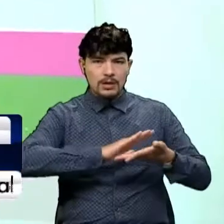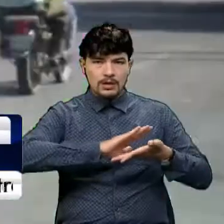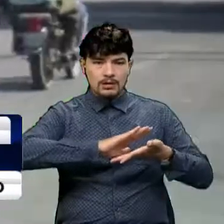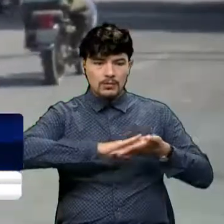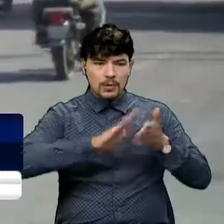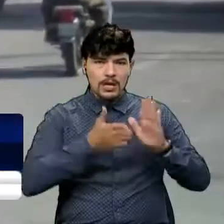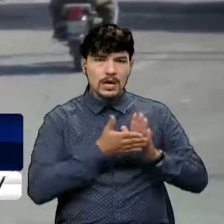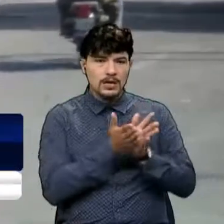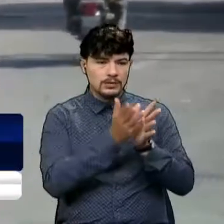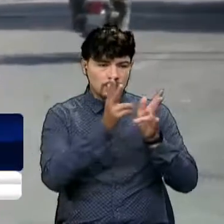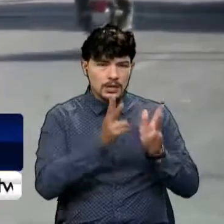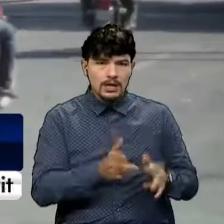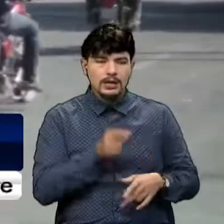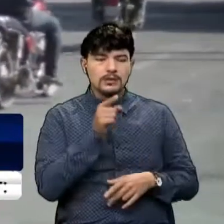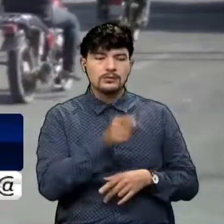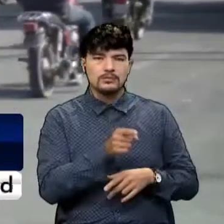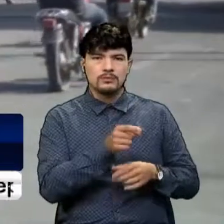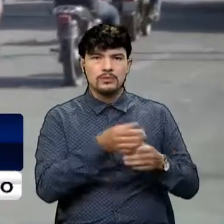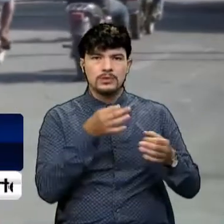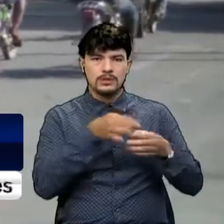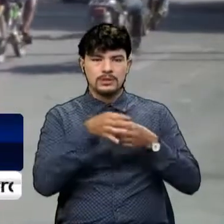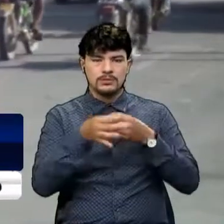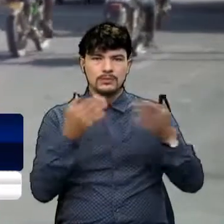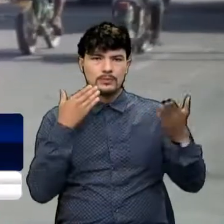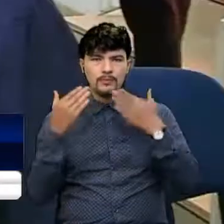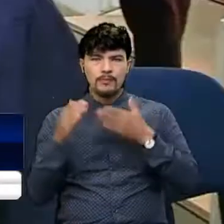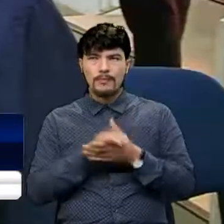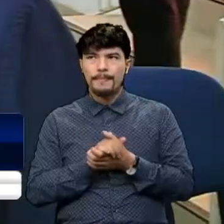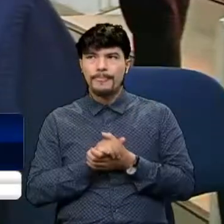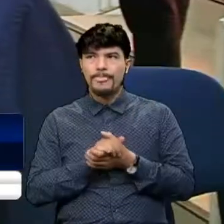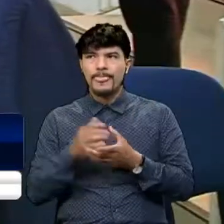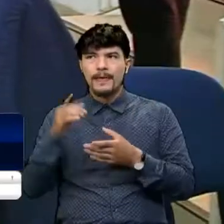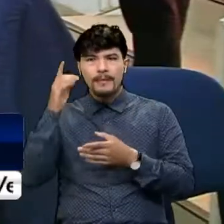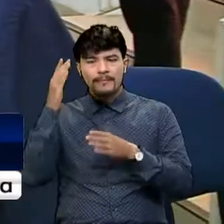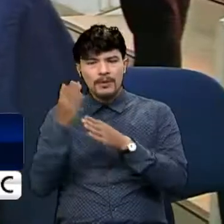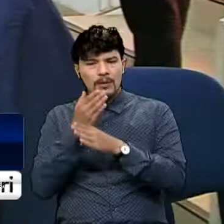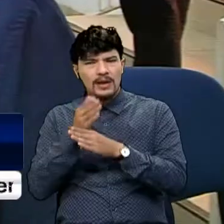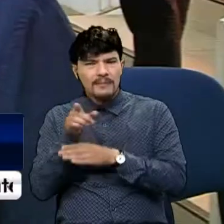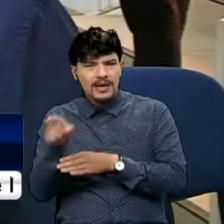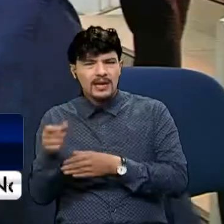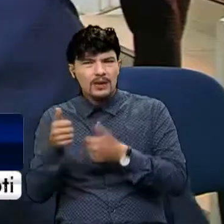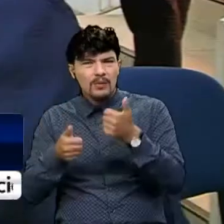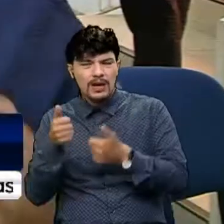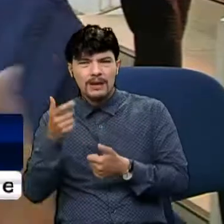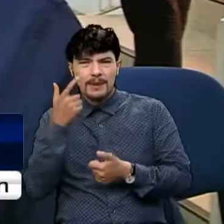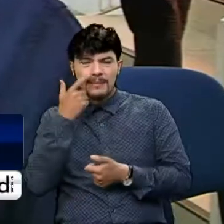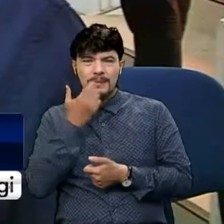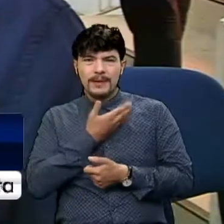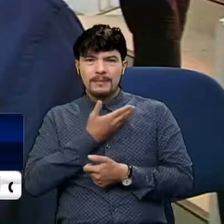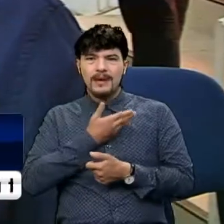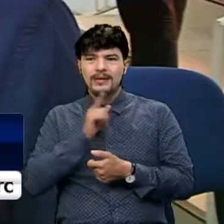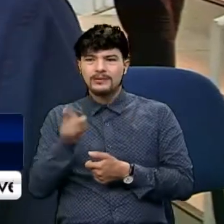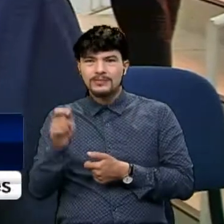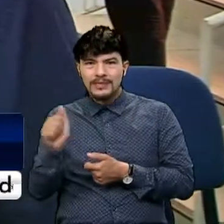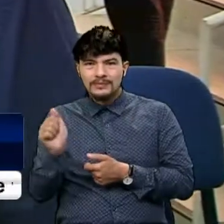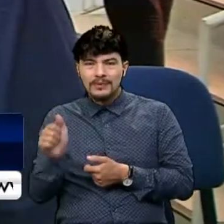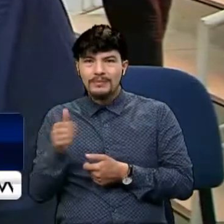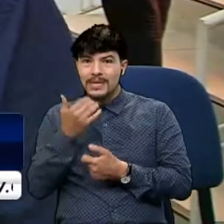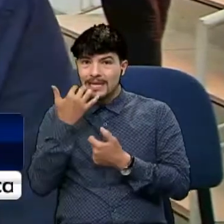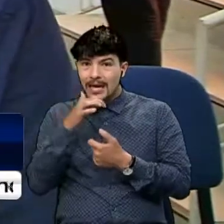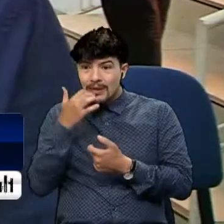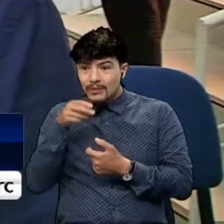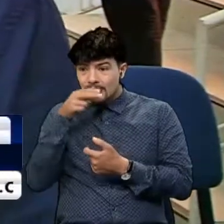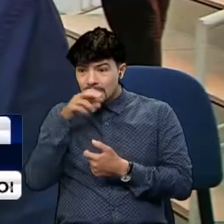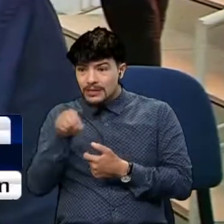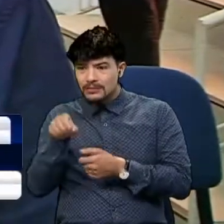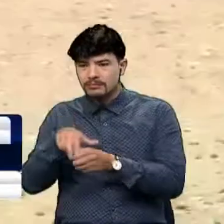tiene la misma comunidad cercana a los colegios. Es que el problema ahí es un fenómeno donde los mismos padres de familia han retirado los niños. Entonces el